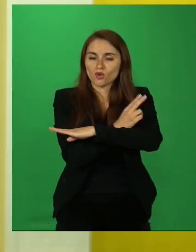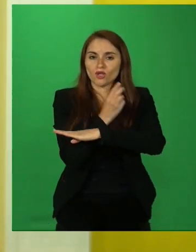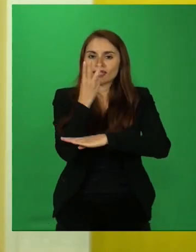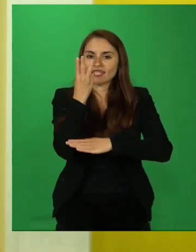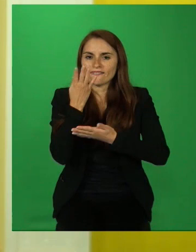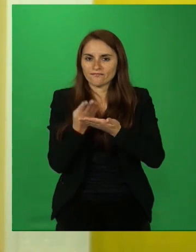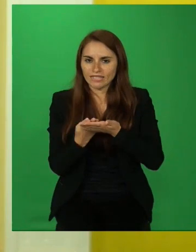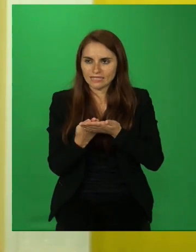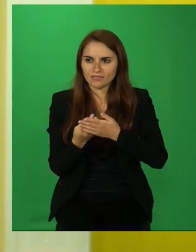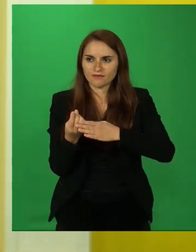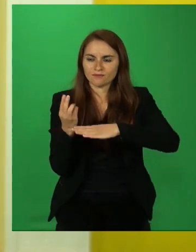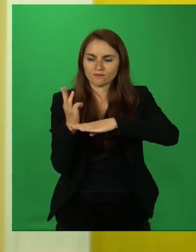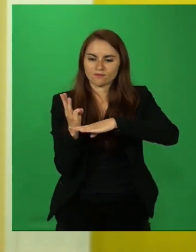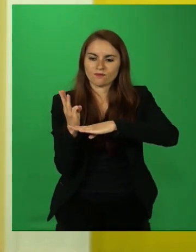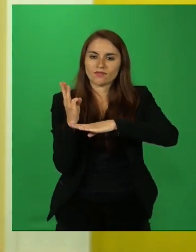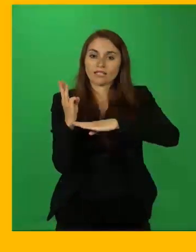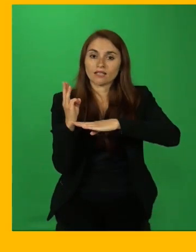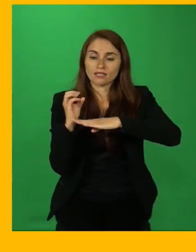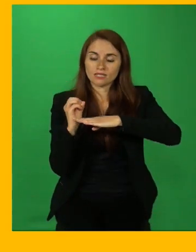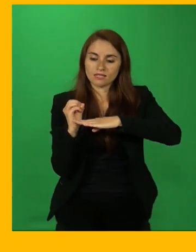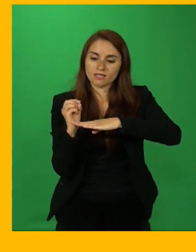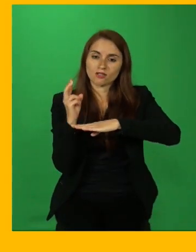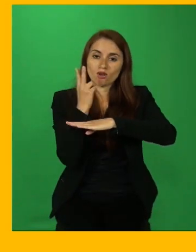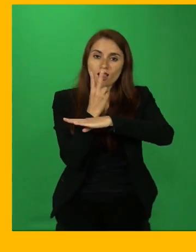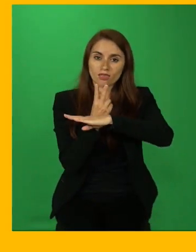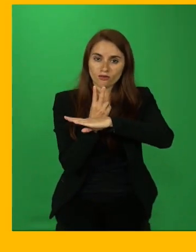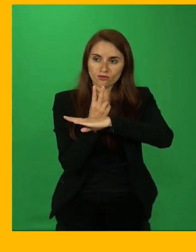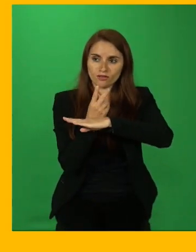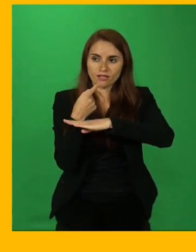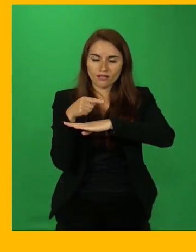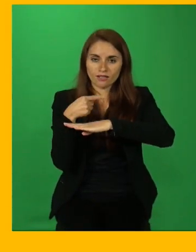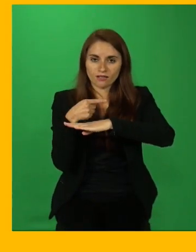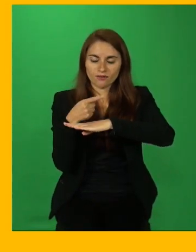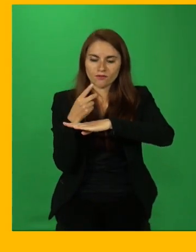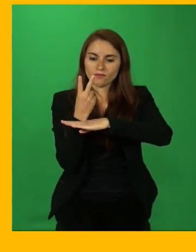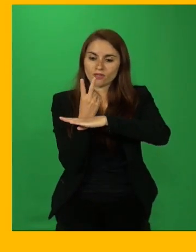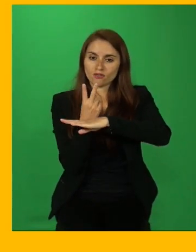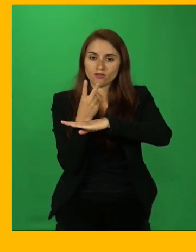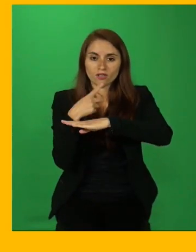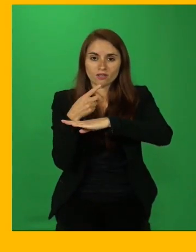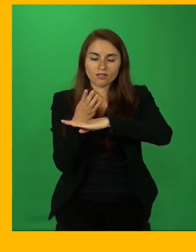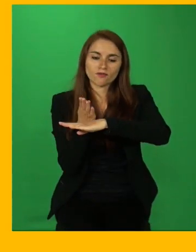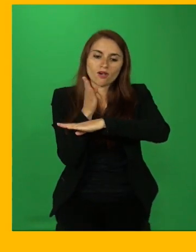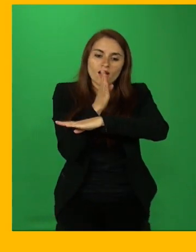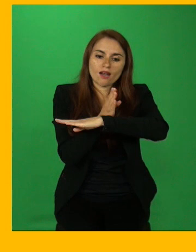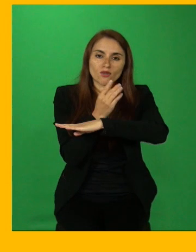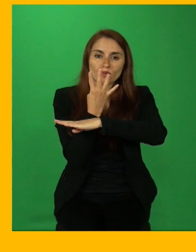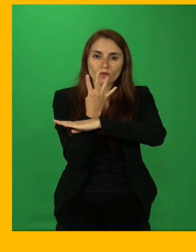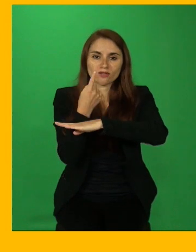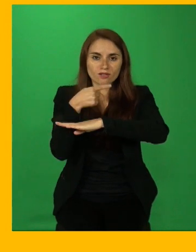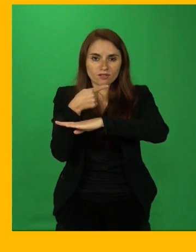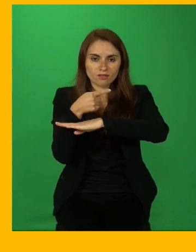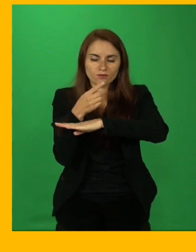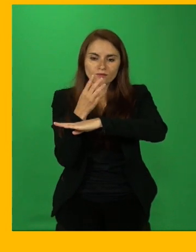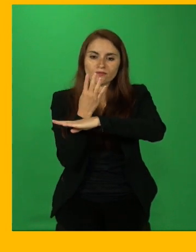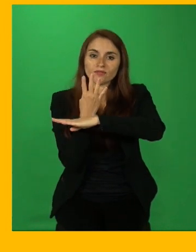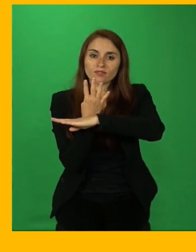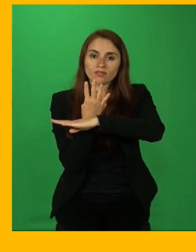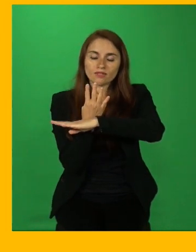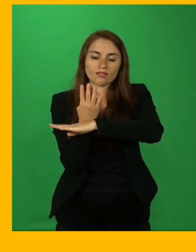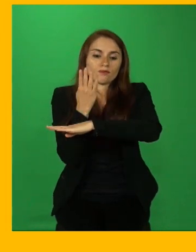la primera del 0 al 2 negativo la segunda del 2 negativo al 4 negativo y